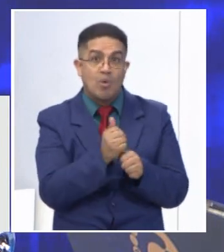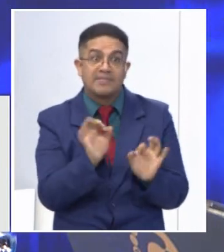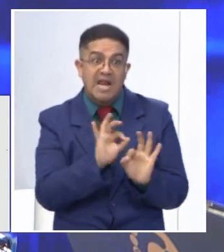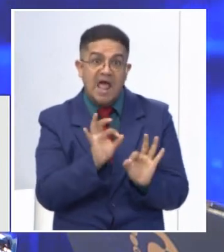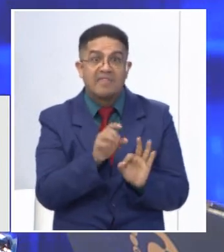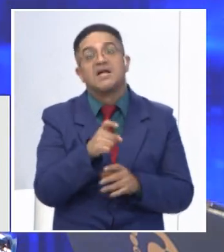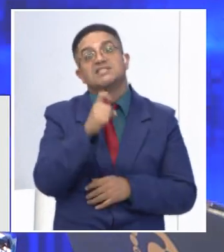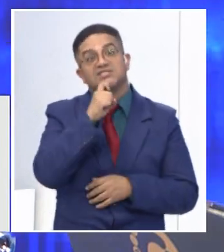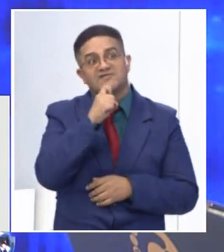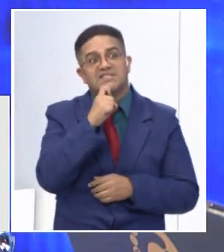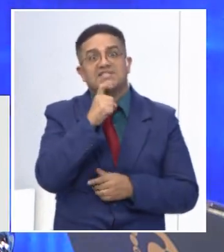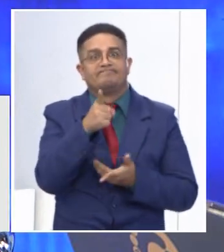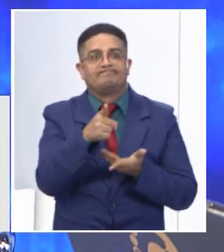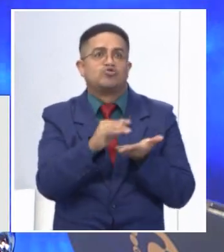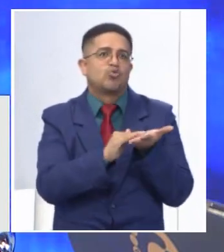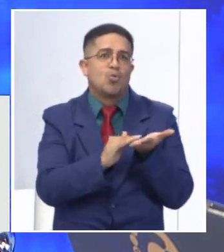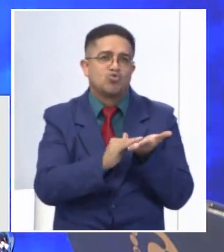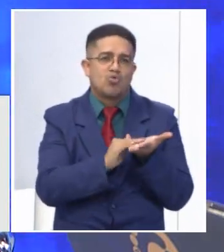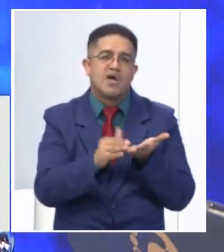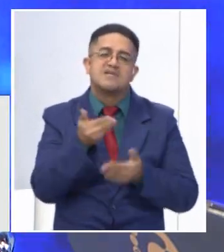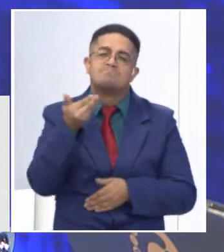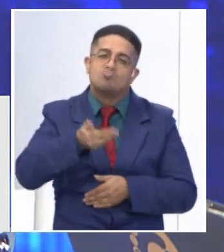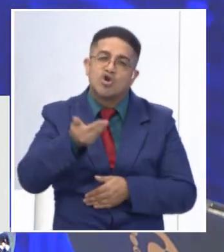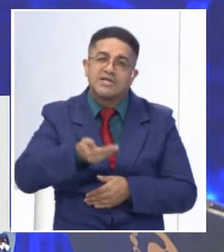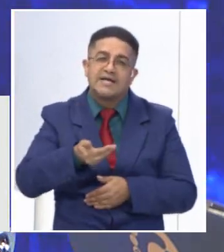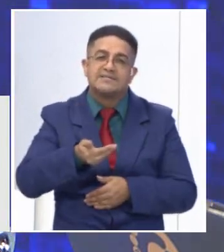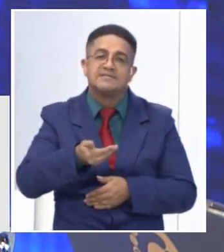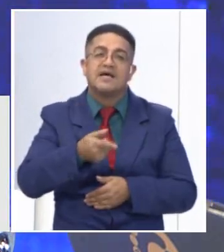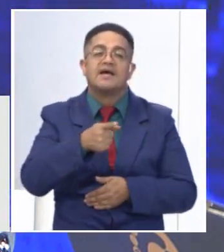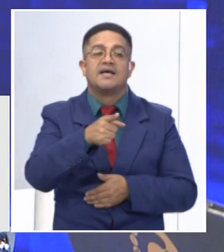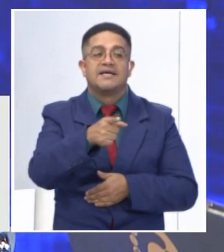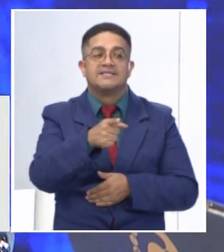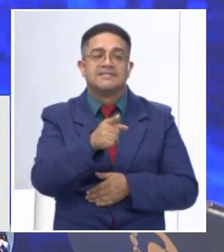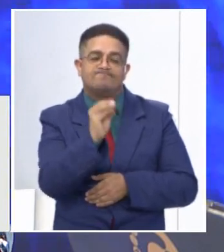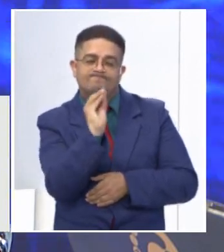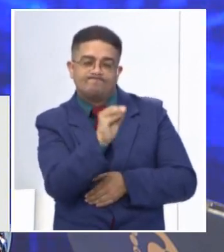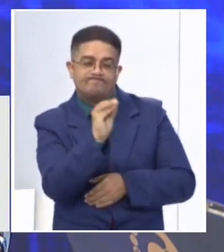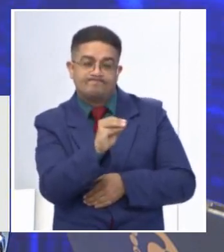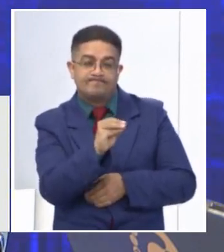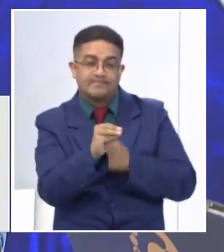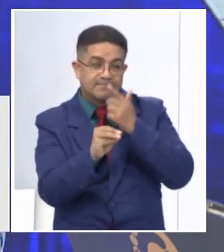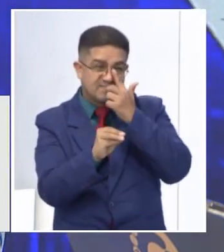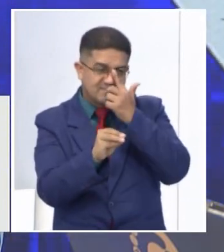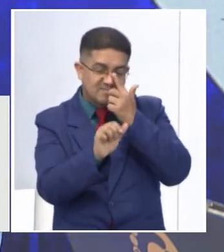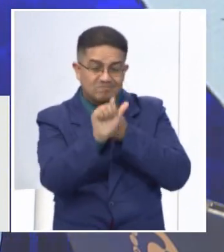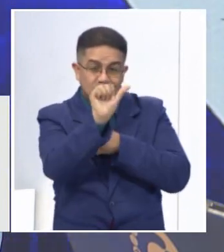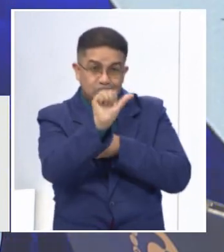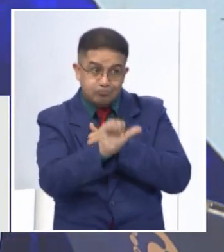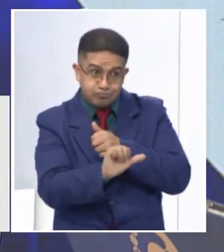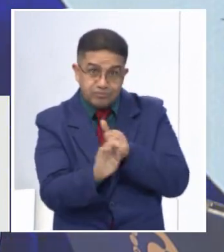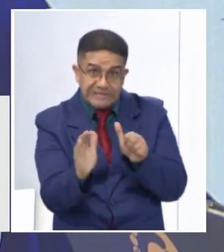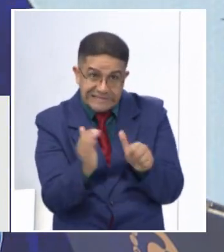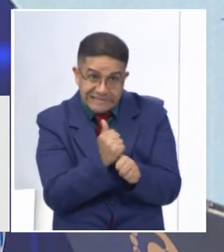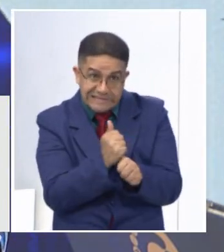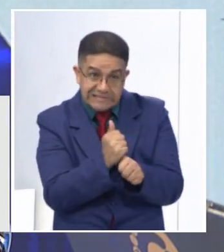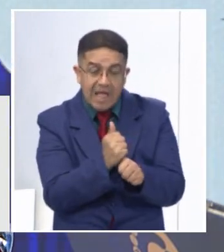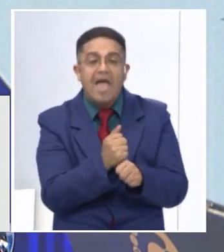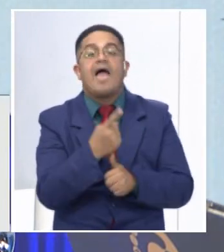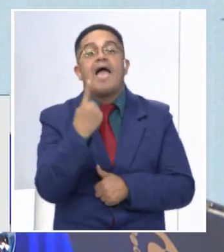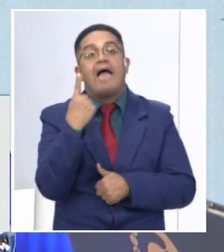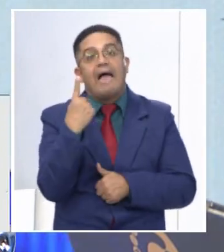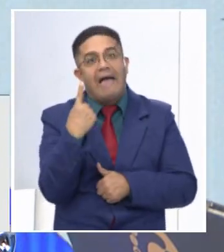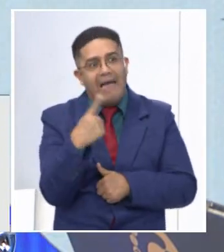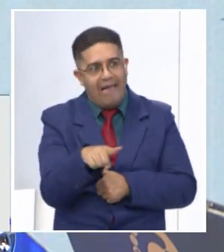la terapéutica. Lo importante acá es dejarle claro al paciente que dando con el diagnóstico pues hay opciones que no siempre